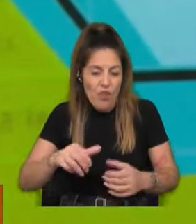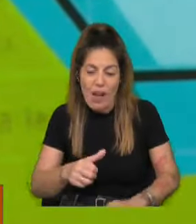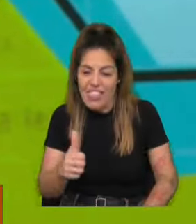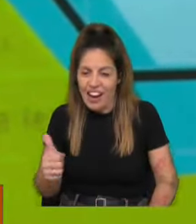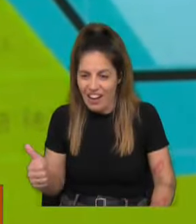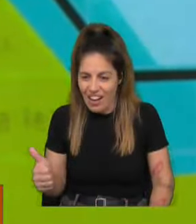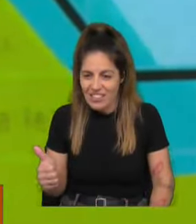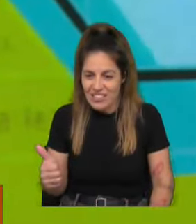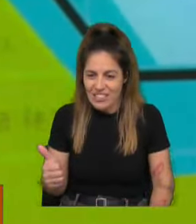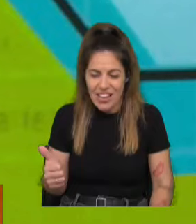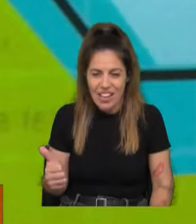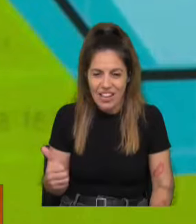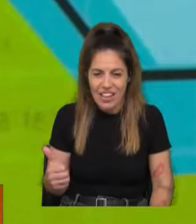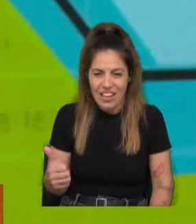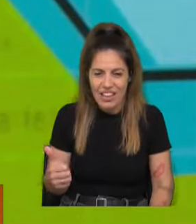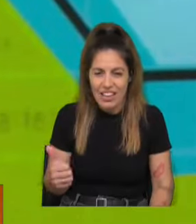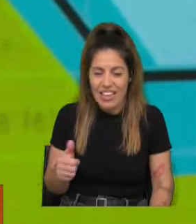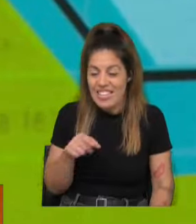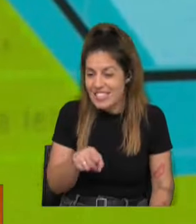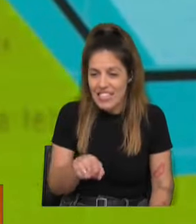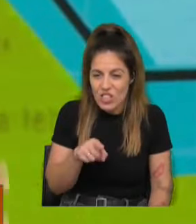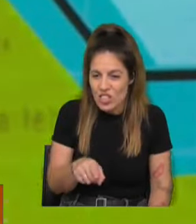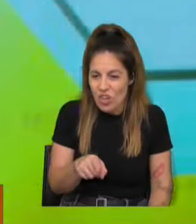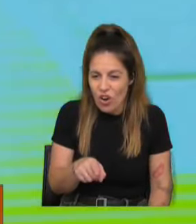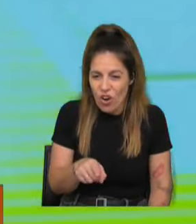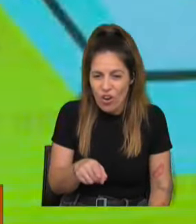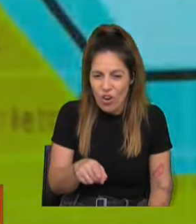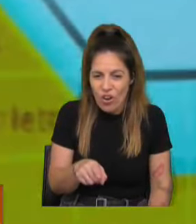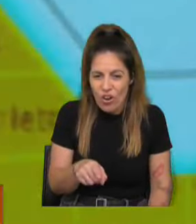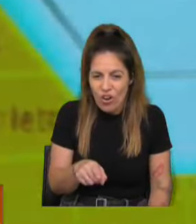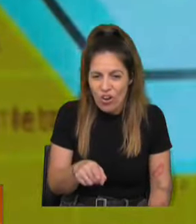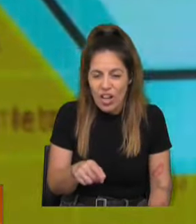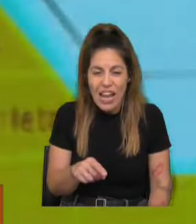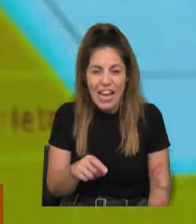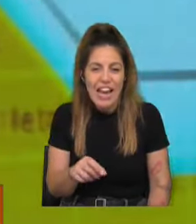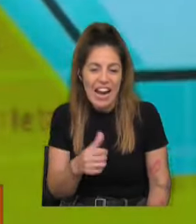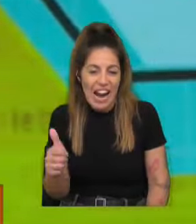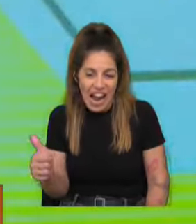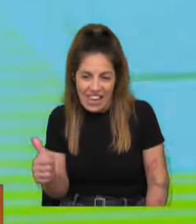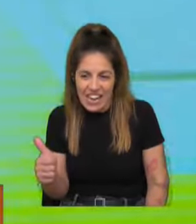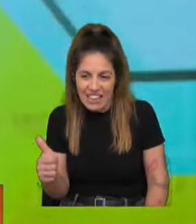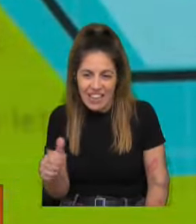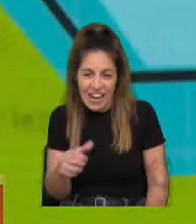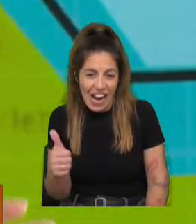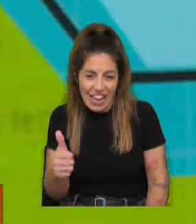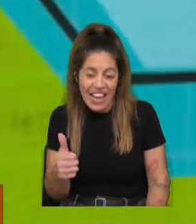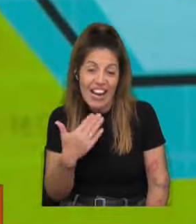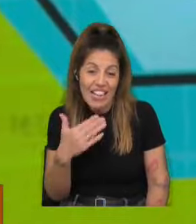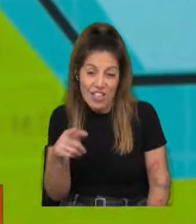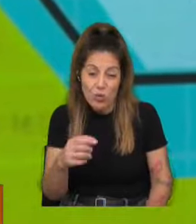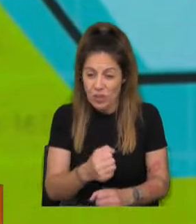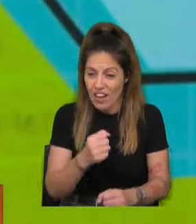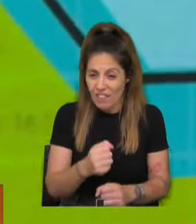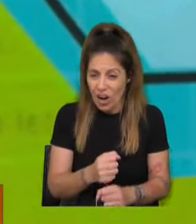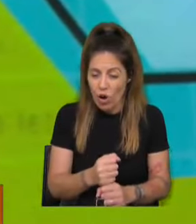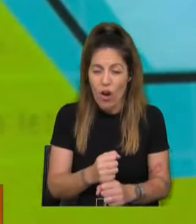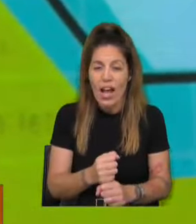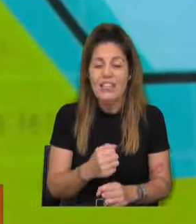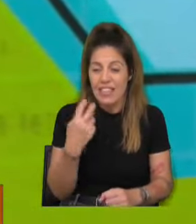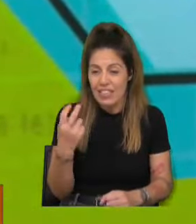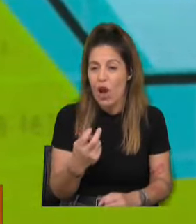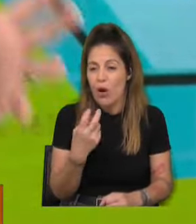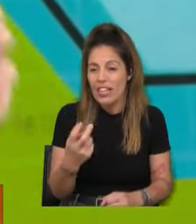forma de llamarse es Sencillamente eso con del lucro de las empresas extranjeras tratar de abrir el debate con la gente joven